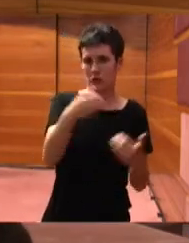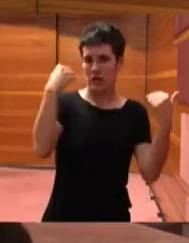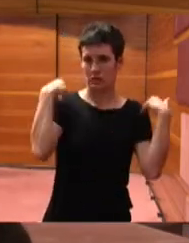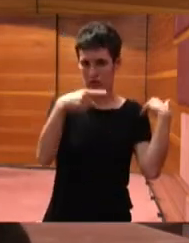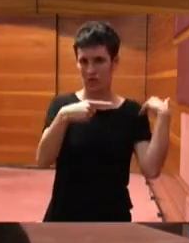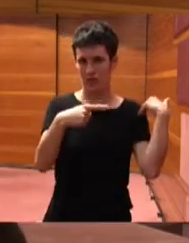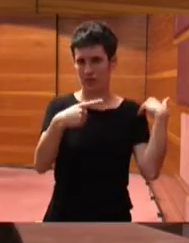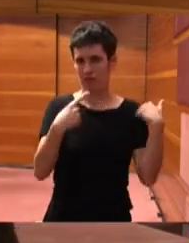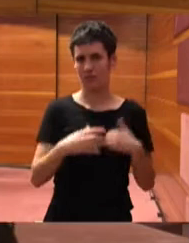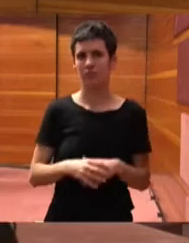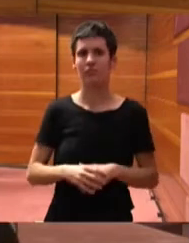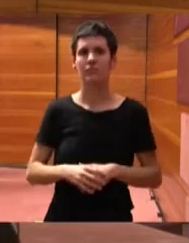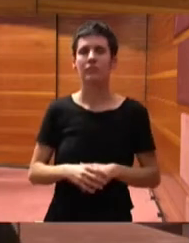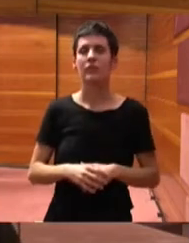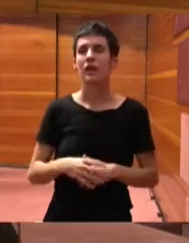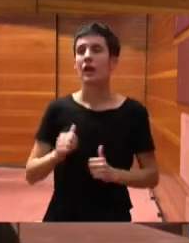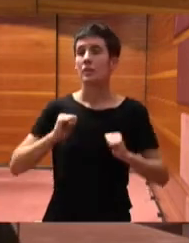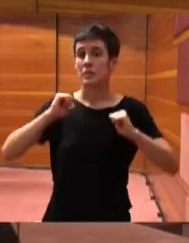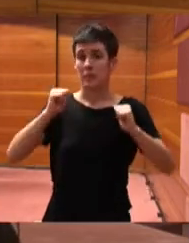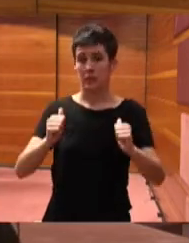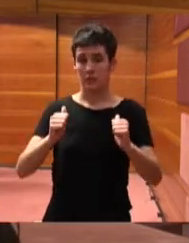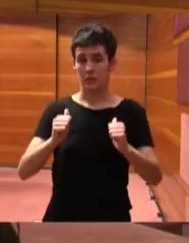tarea. Comenzamos entonces.